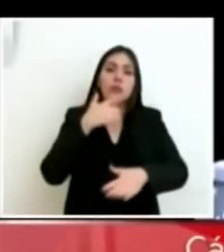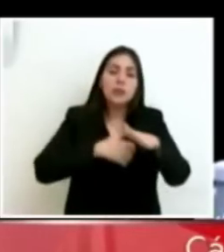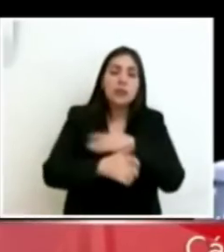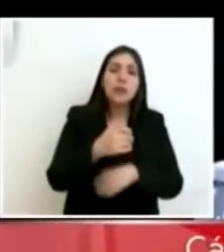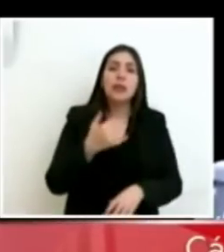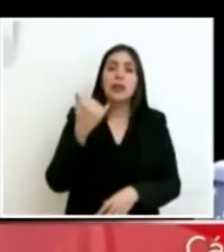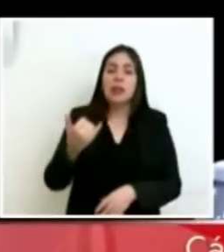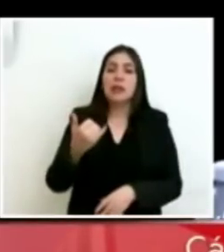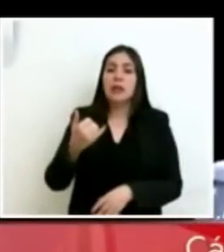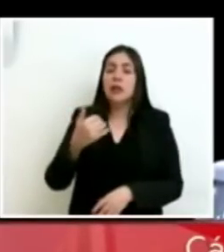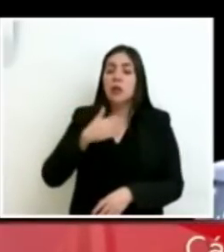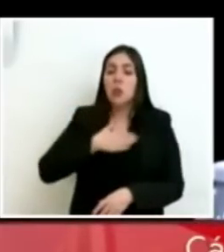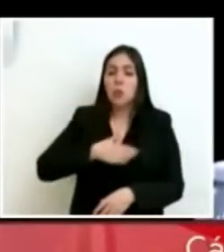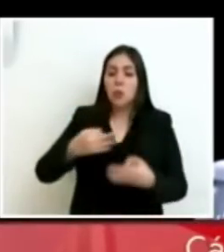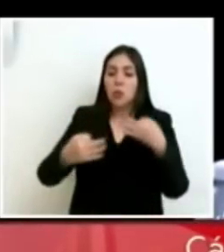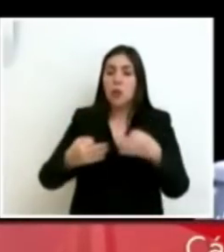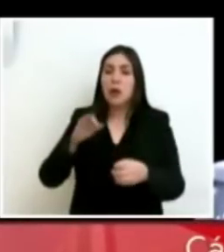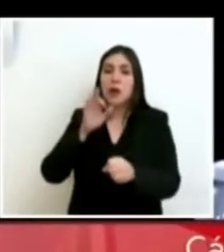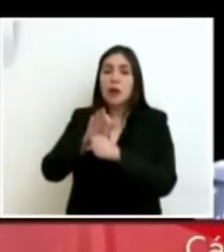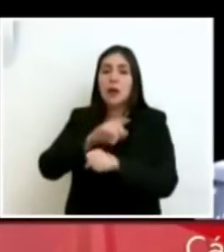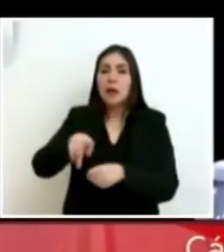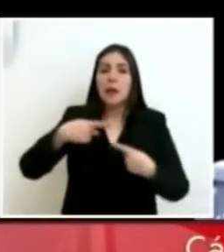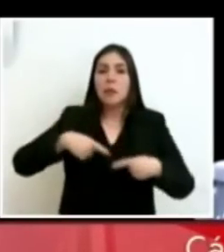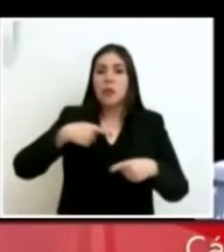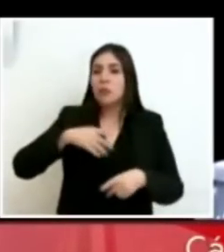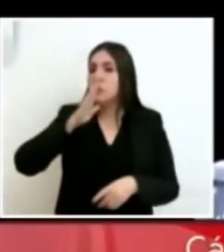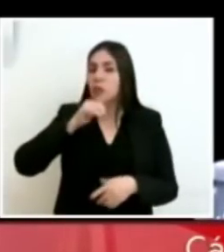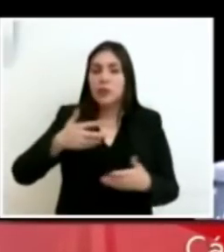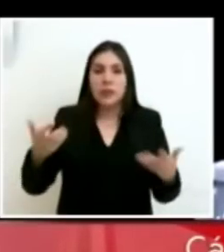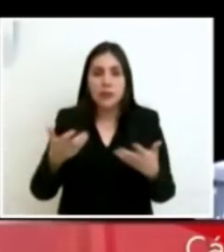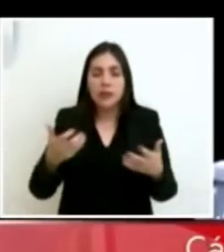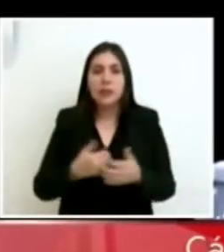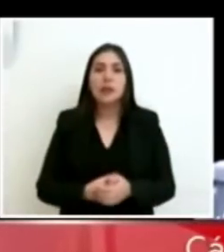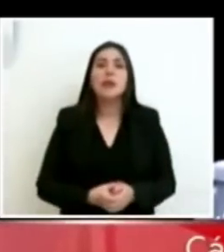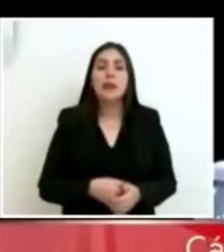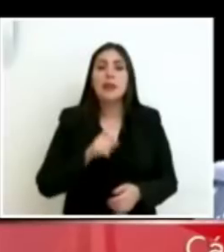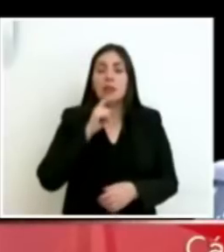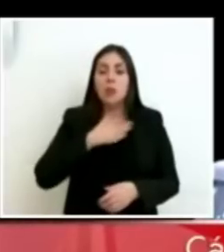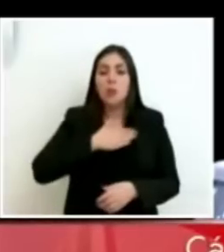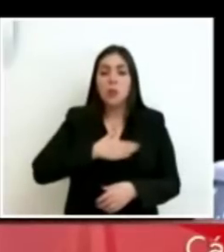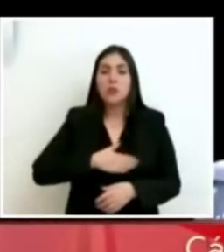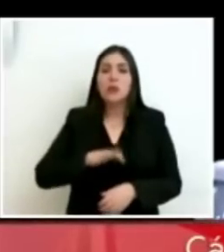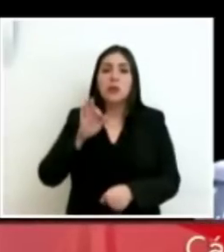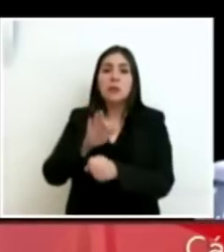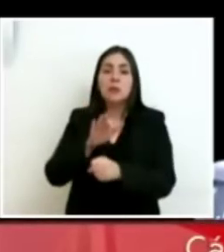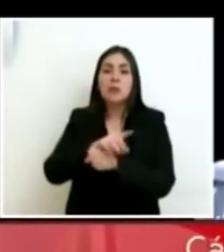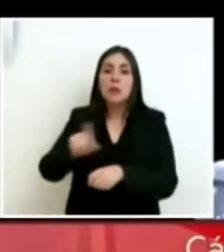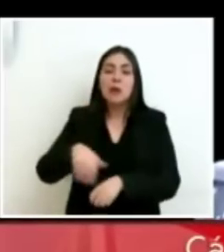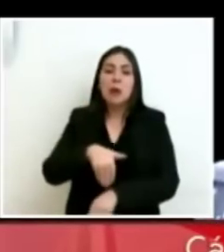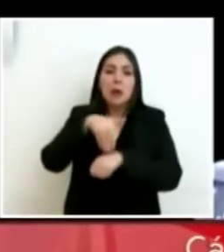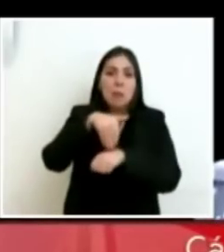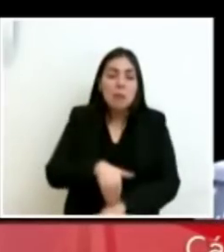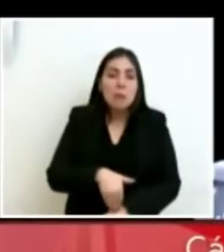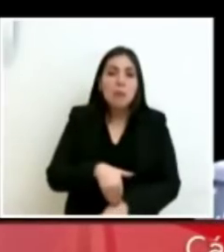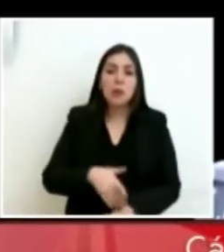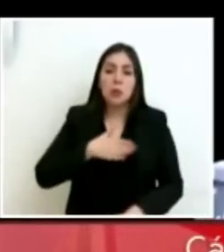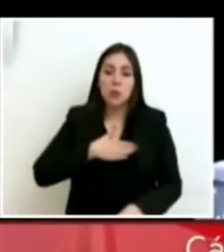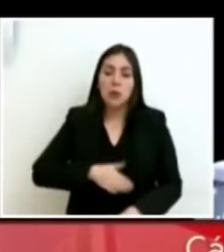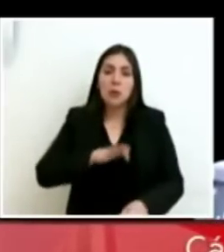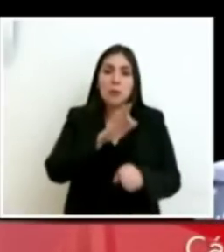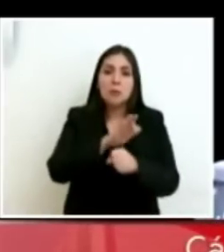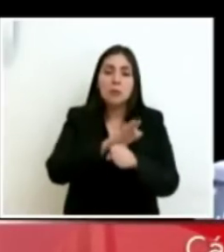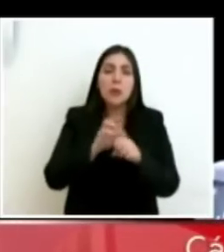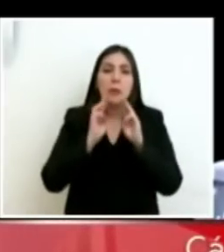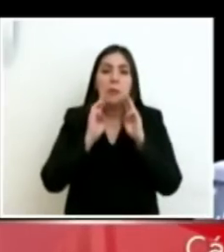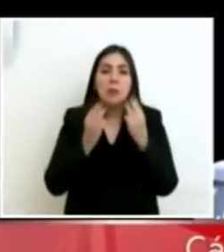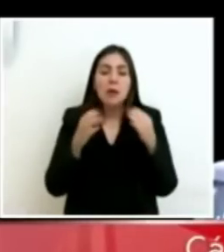incapacidad, una reforma con la justicia del lado de la sumisión. con la justicia del lado del crimen organizado.